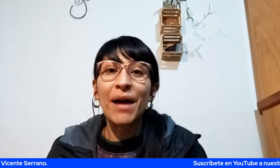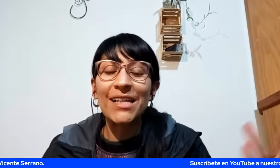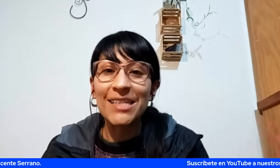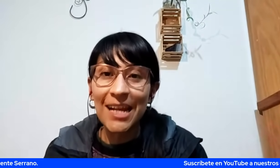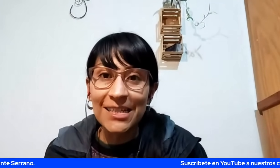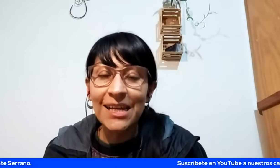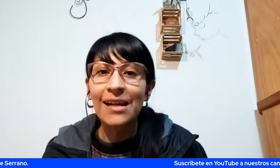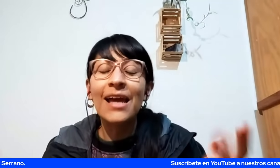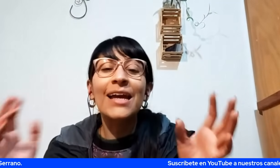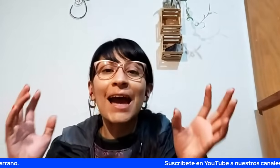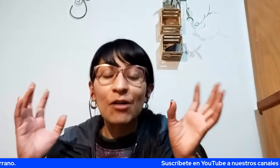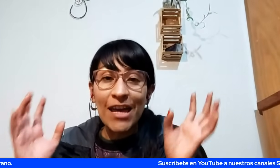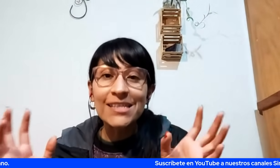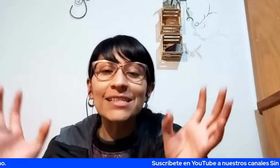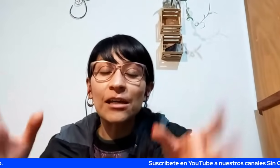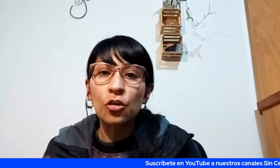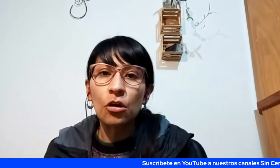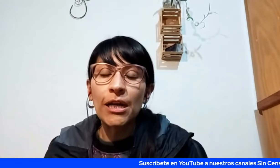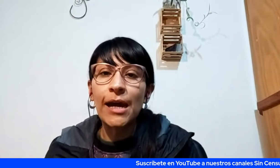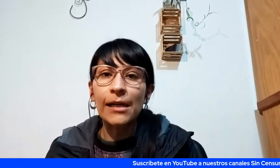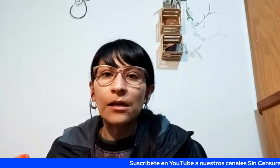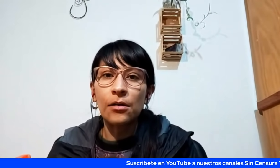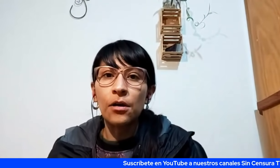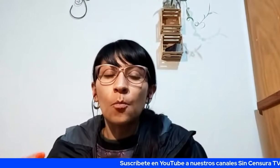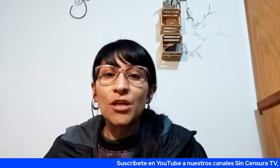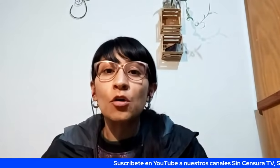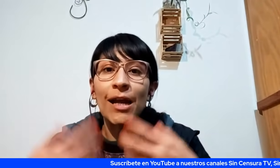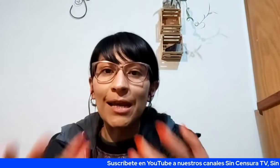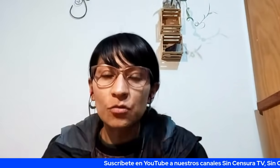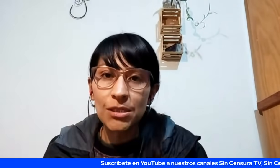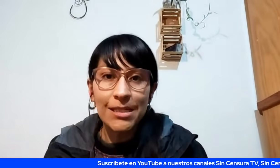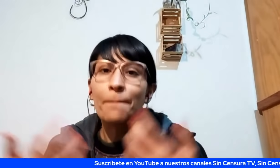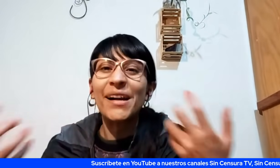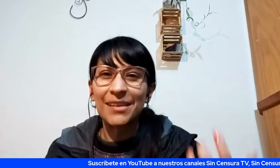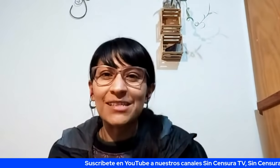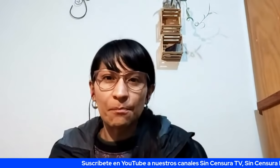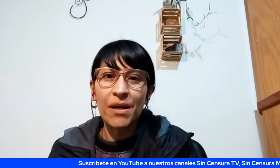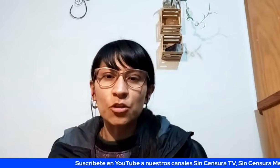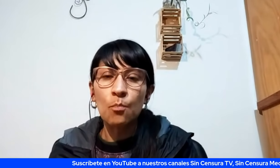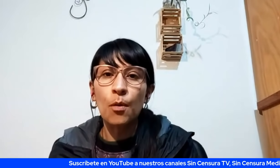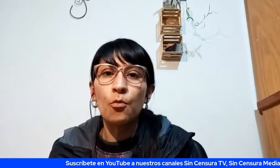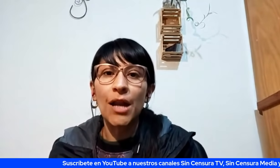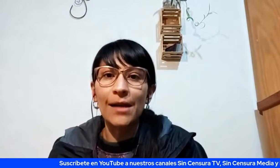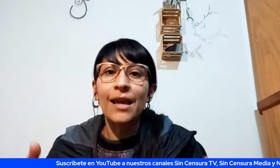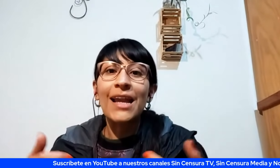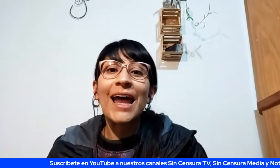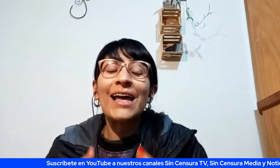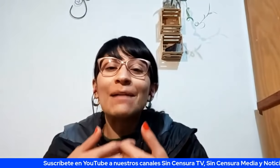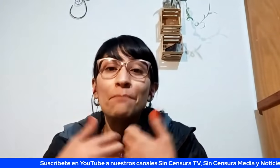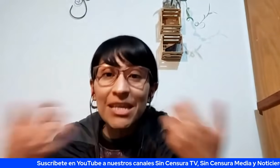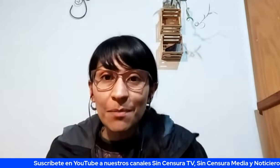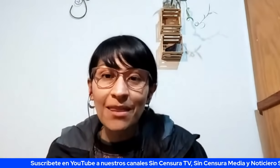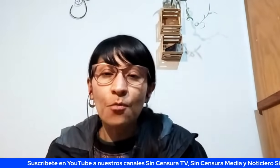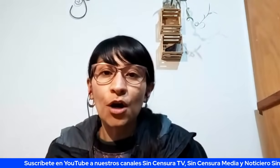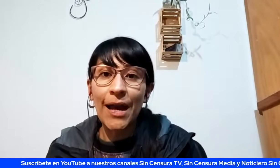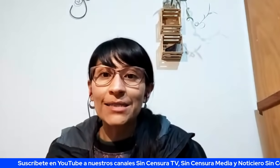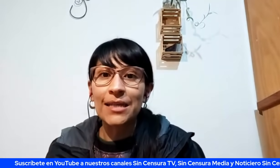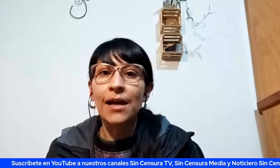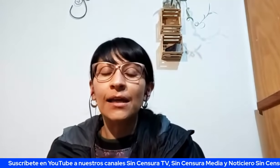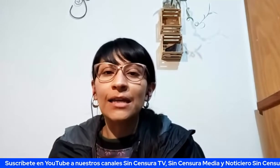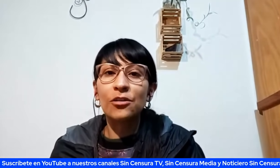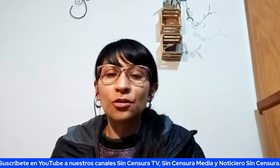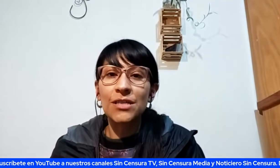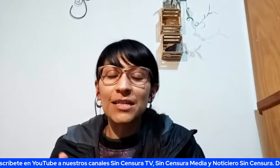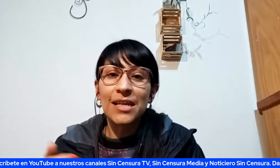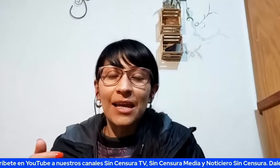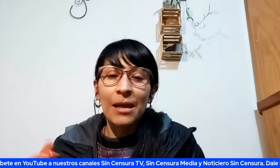participe. Pareciera ser que a este sector oligárquico, pues lo que le asusta es la participación popular, la misma